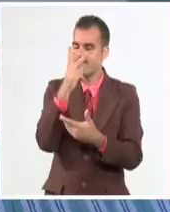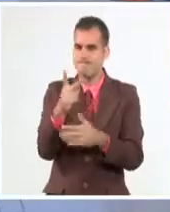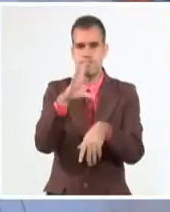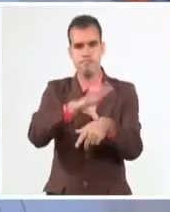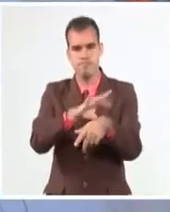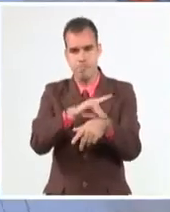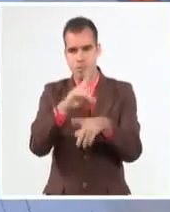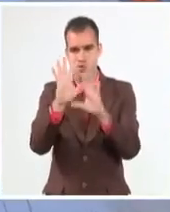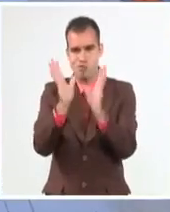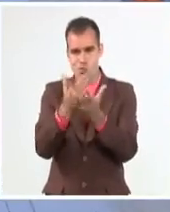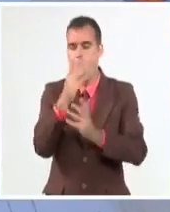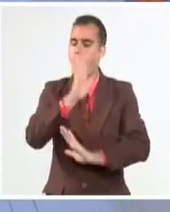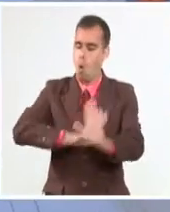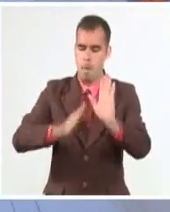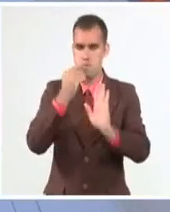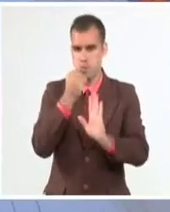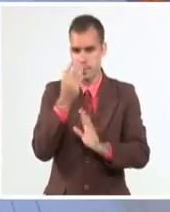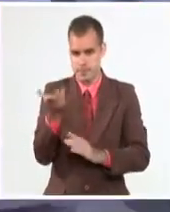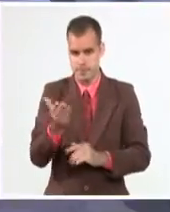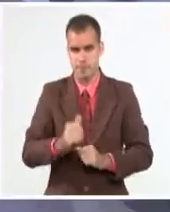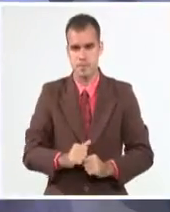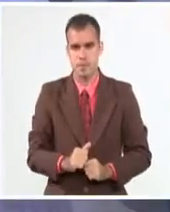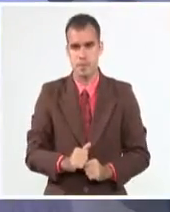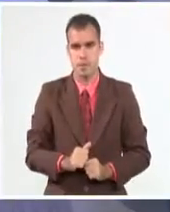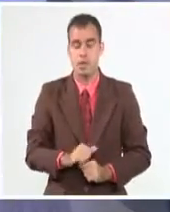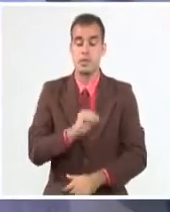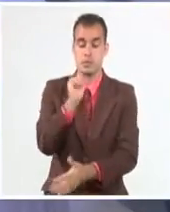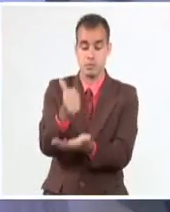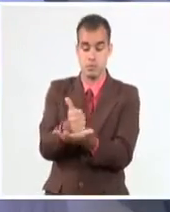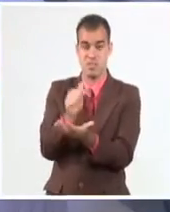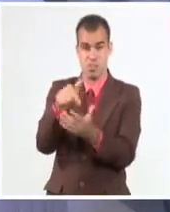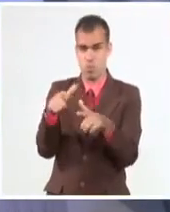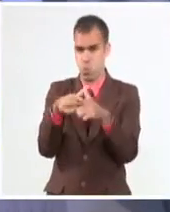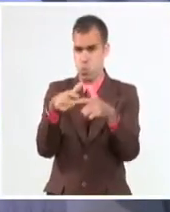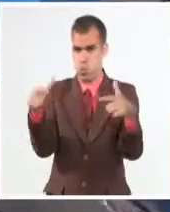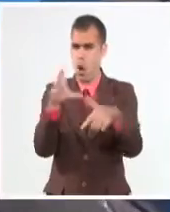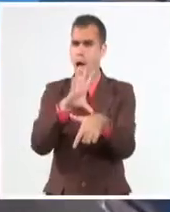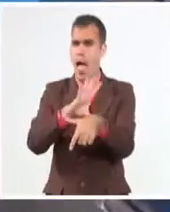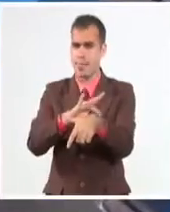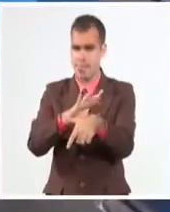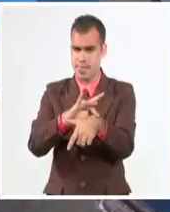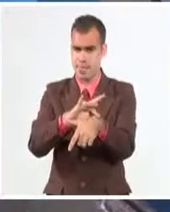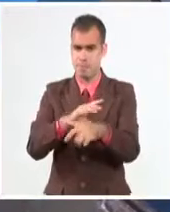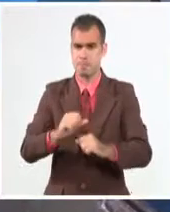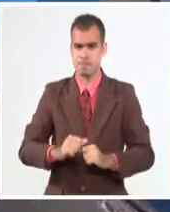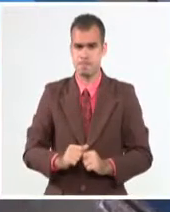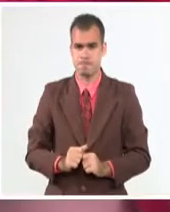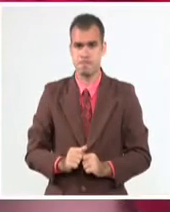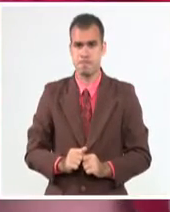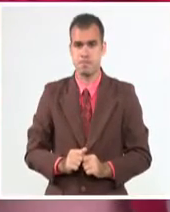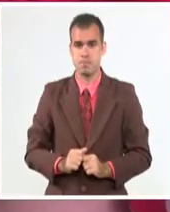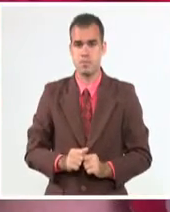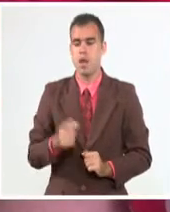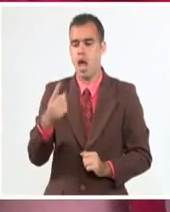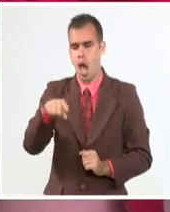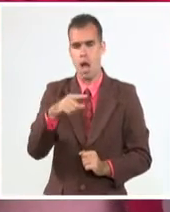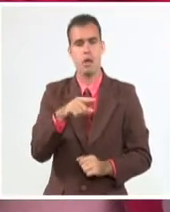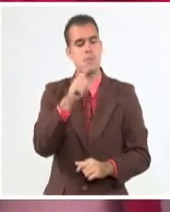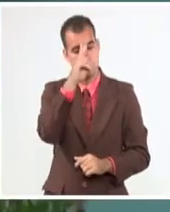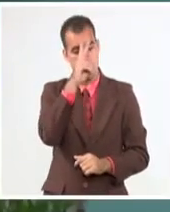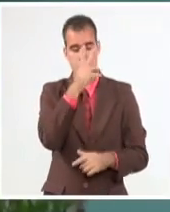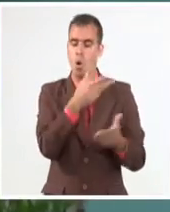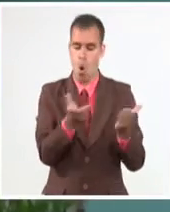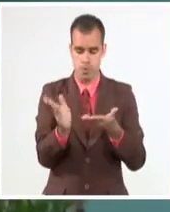a la pandemia el municipio cabecera hoy con la mayor tasa de incidencia de la enfermedad también reciba el personal de salud